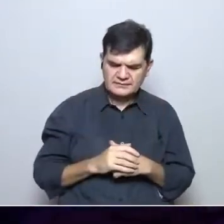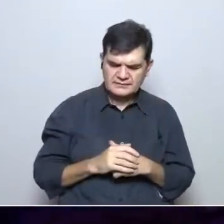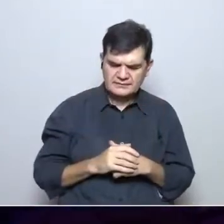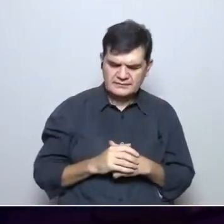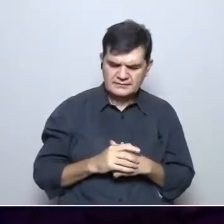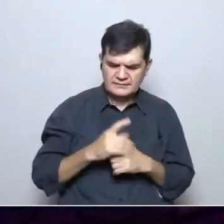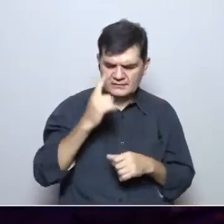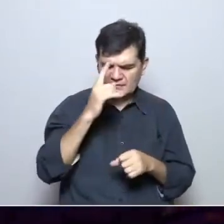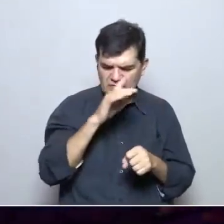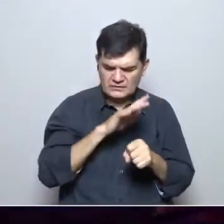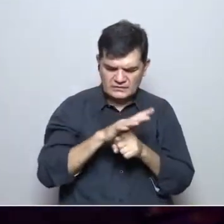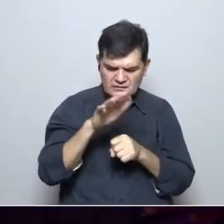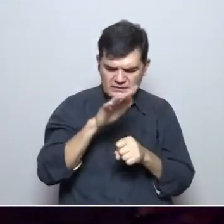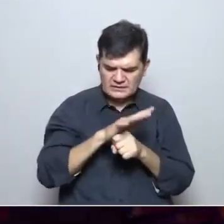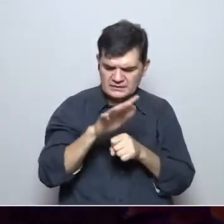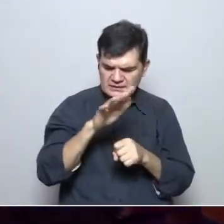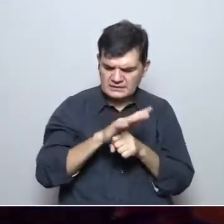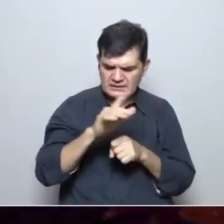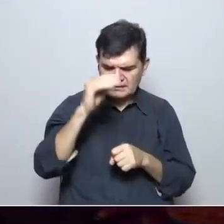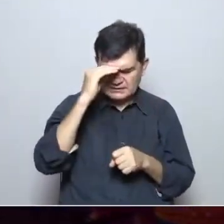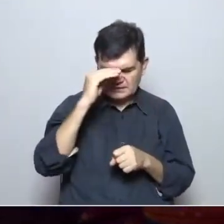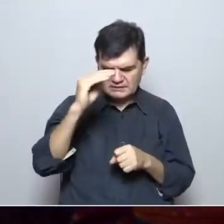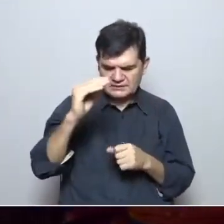Tú bastarás,